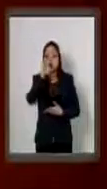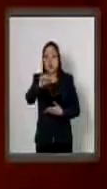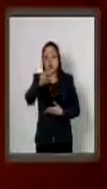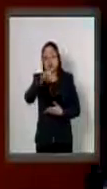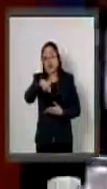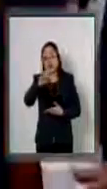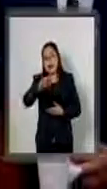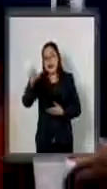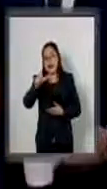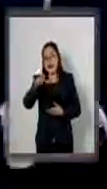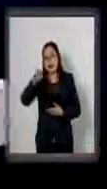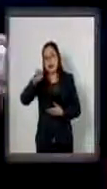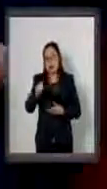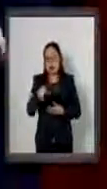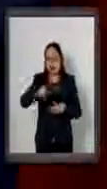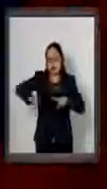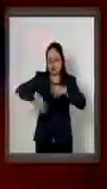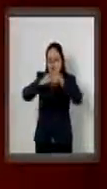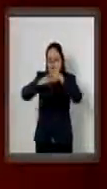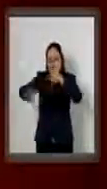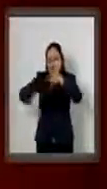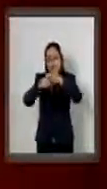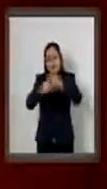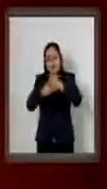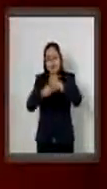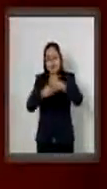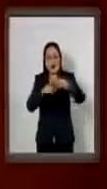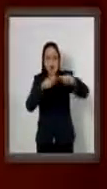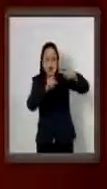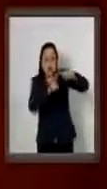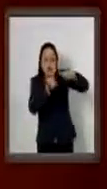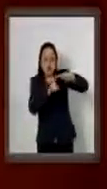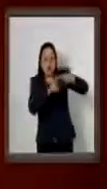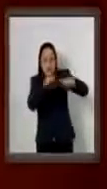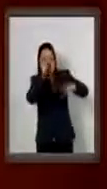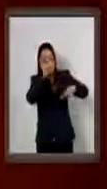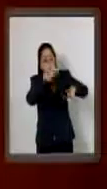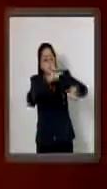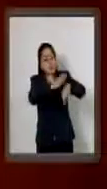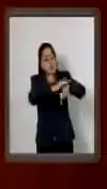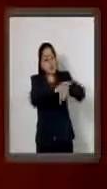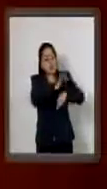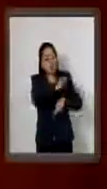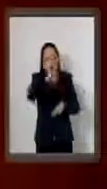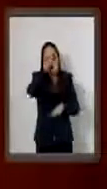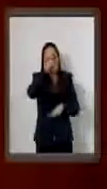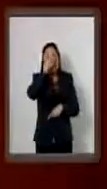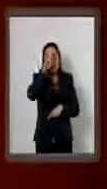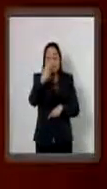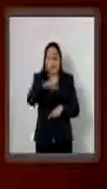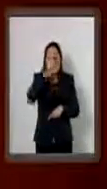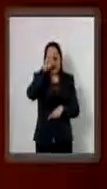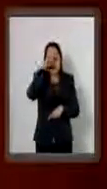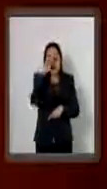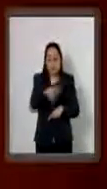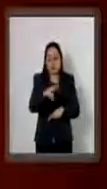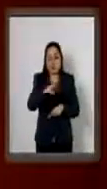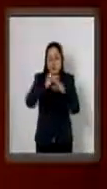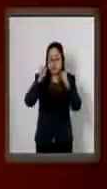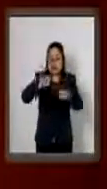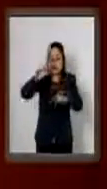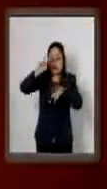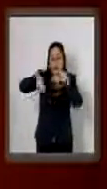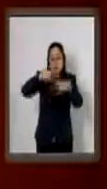El primero, que incluye las recomendaciones hechas a México, tanto del sistema universal como